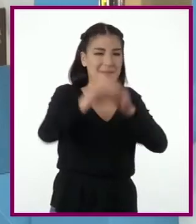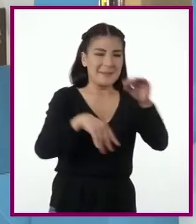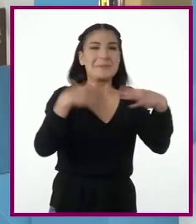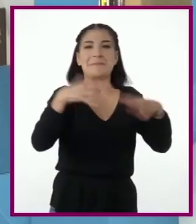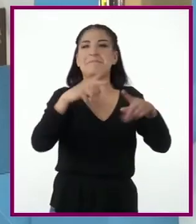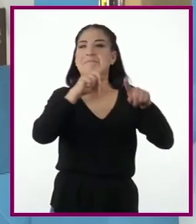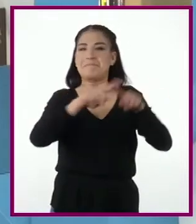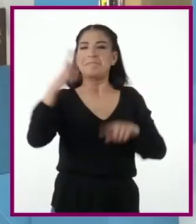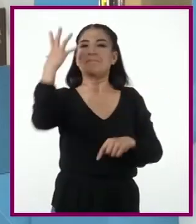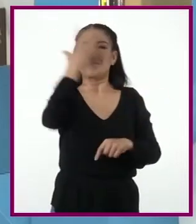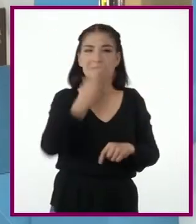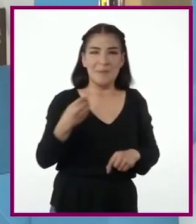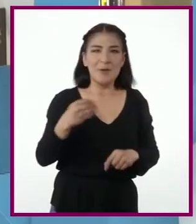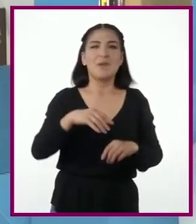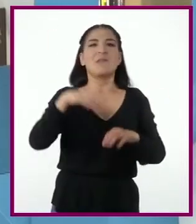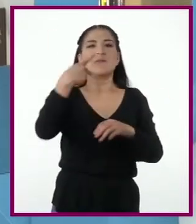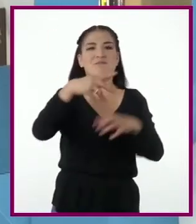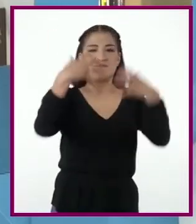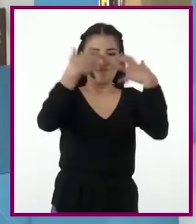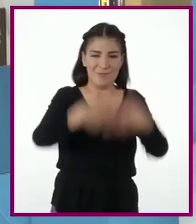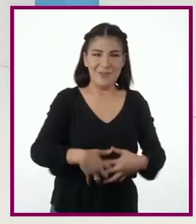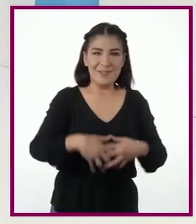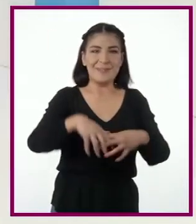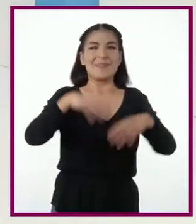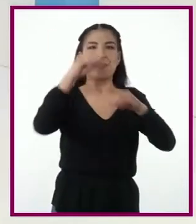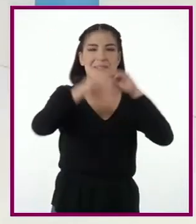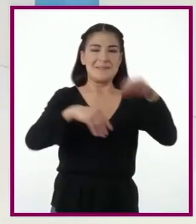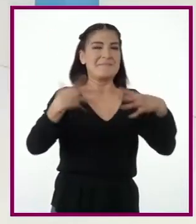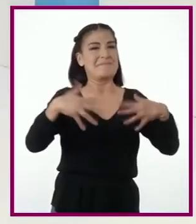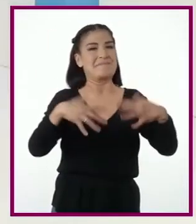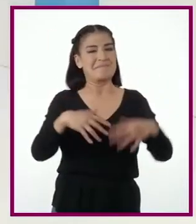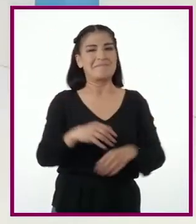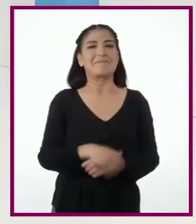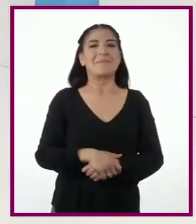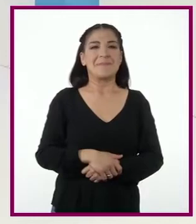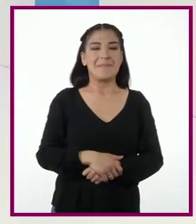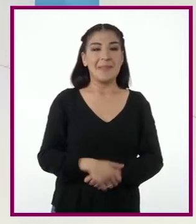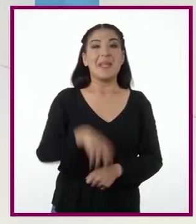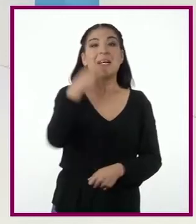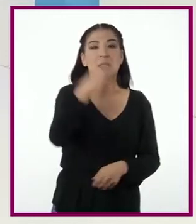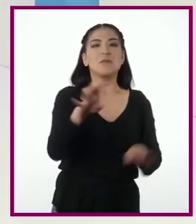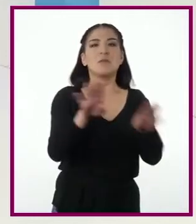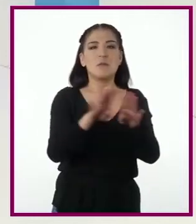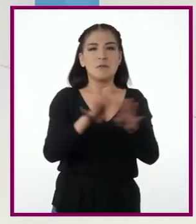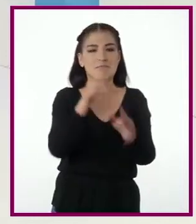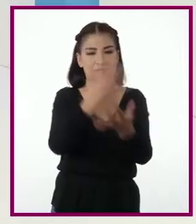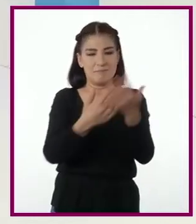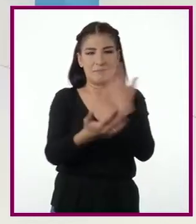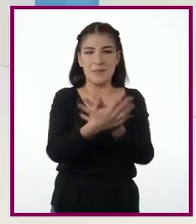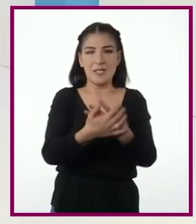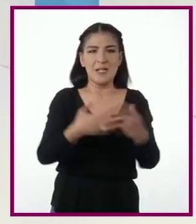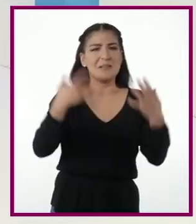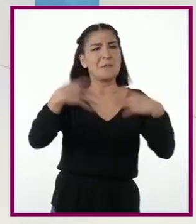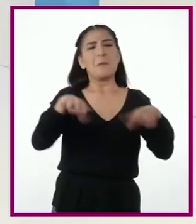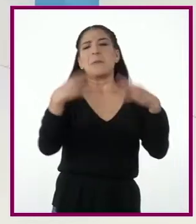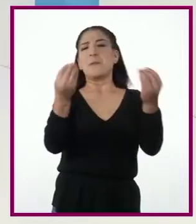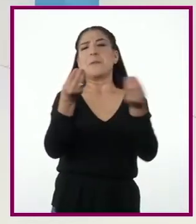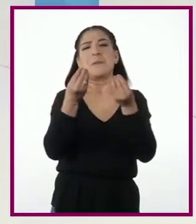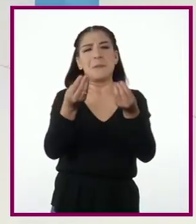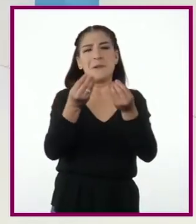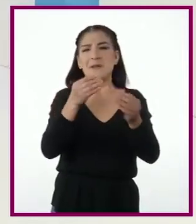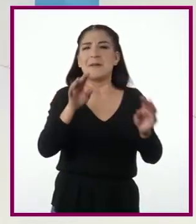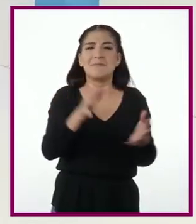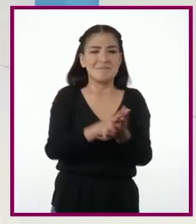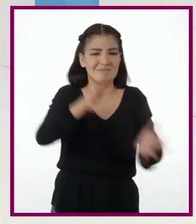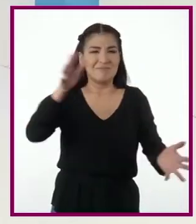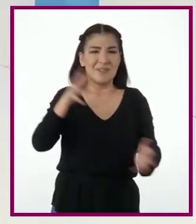formas, funciones y decoraciones. También se manufacturaban enormes cantidades de